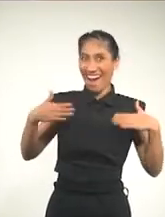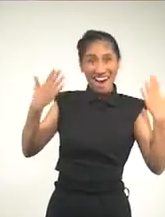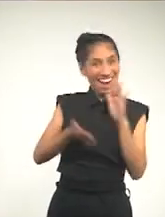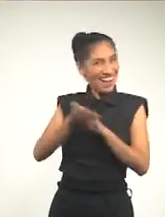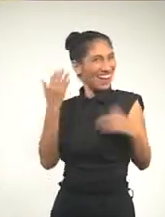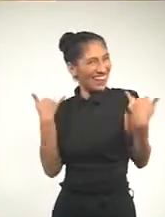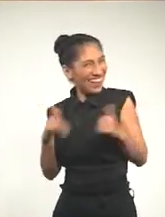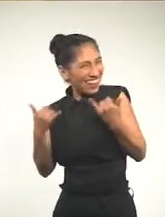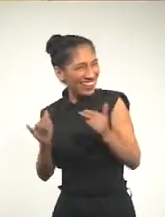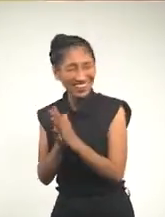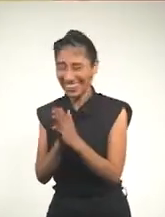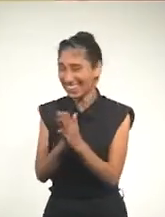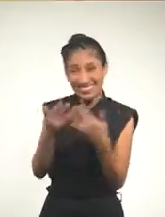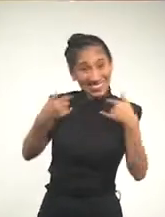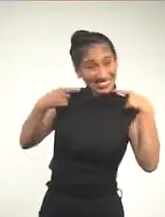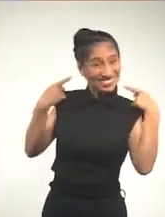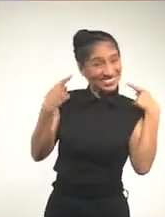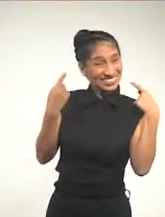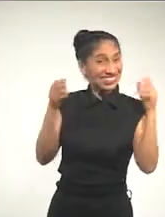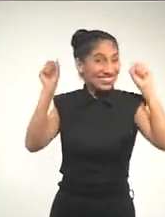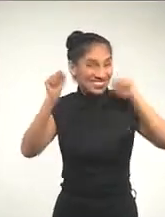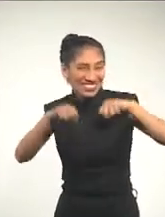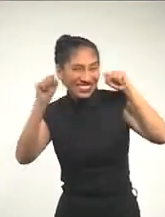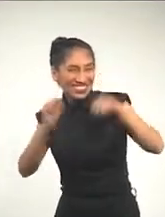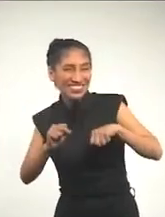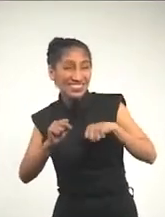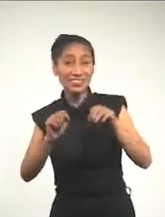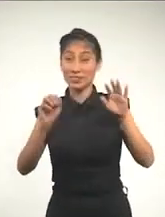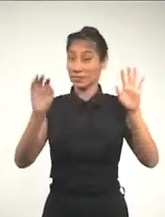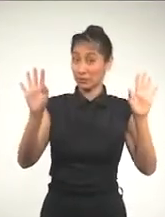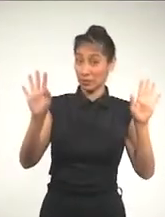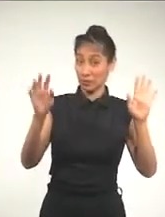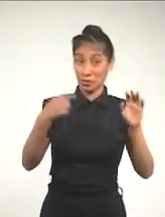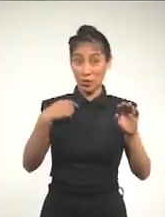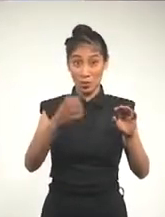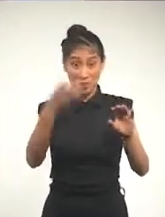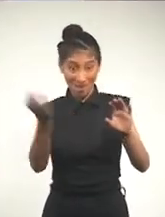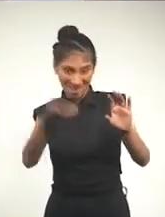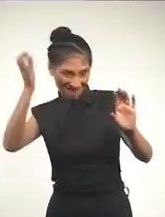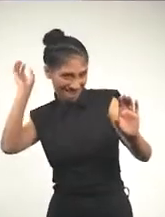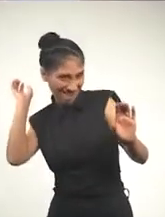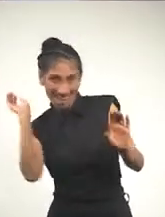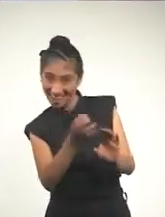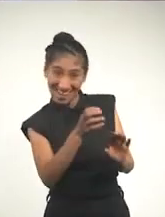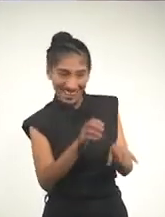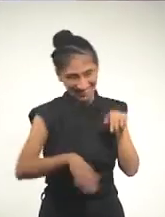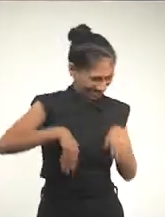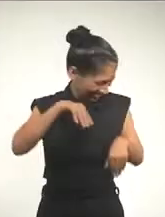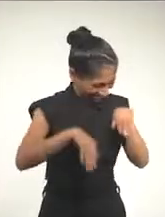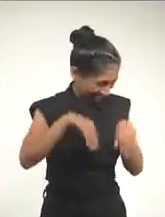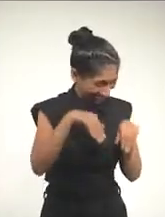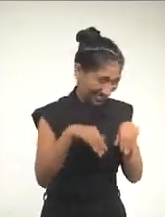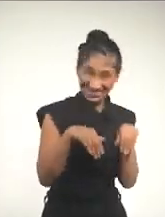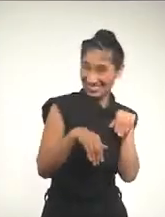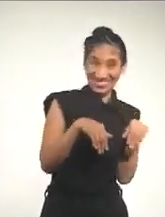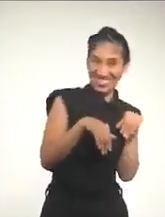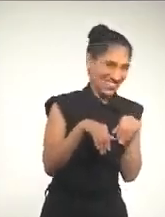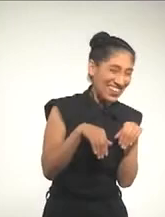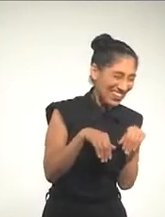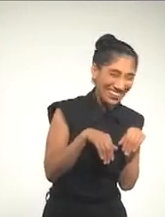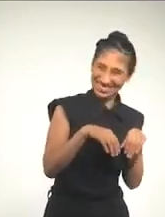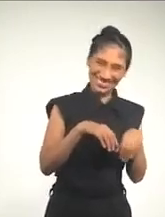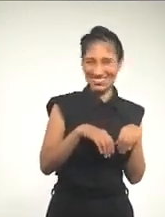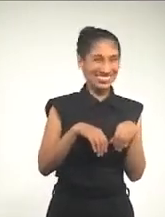la alegría cuando jugamos, ¡sí! ¡Sí! Cuando me lanzan la pelota, en el parque yo me siento